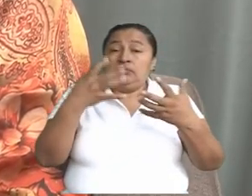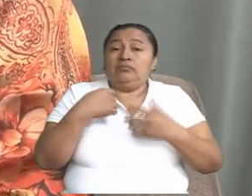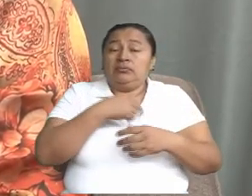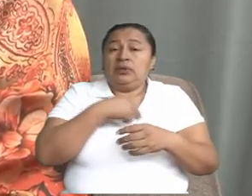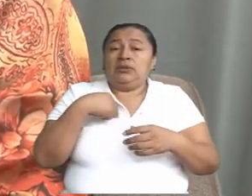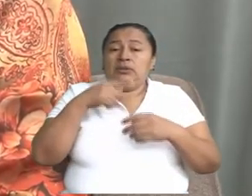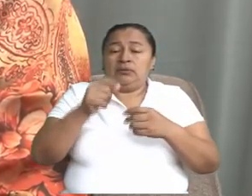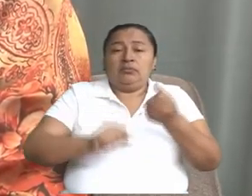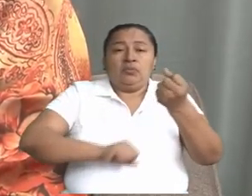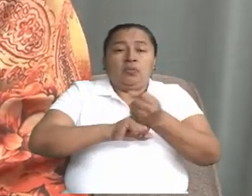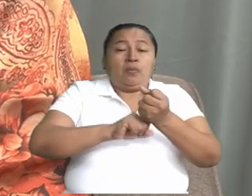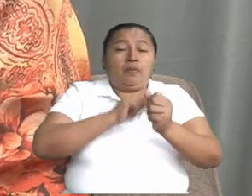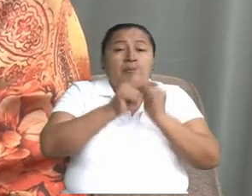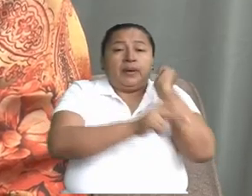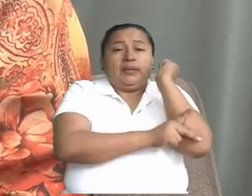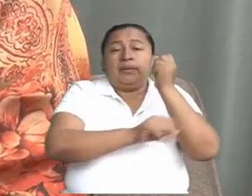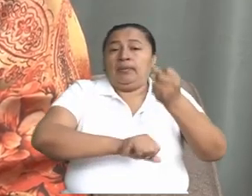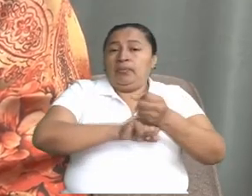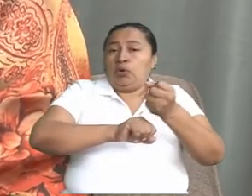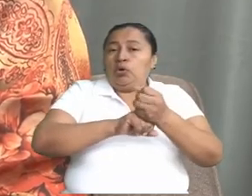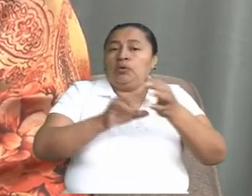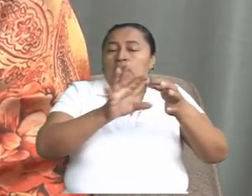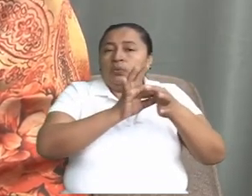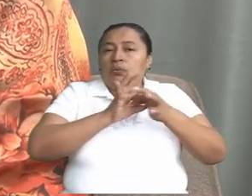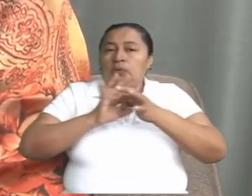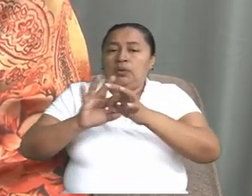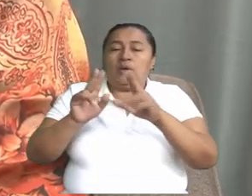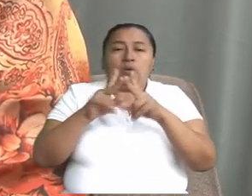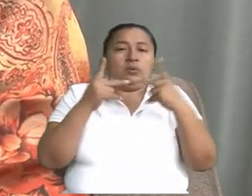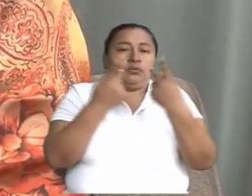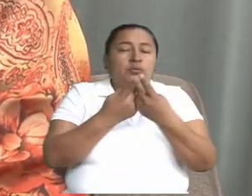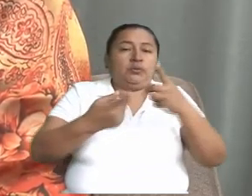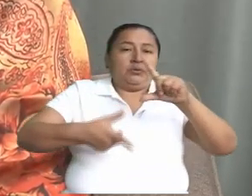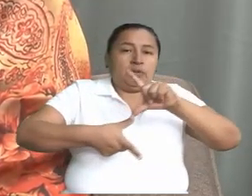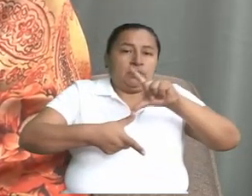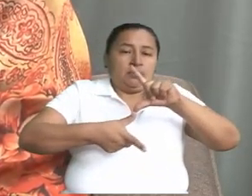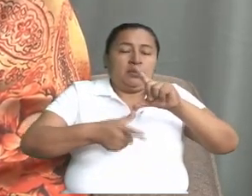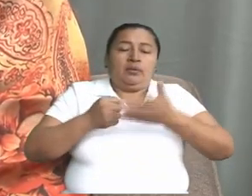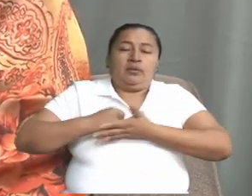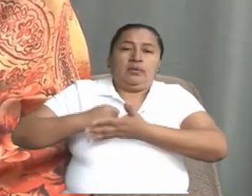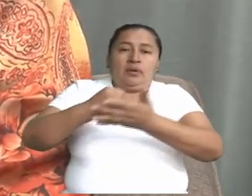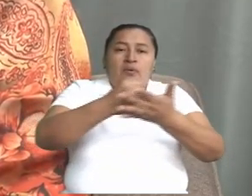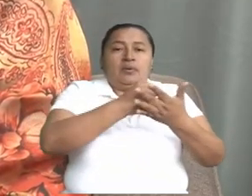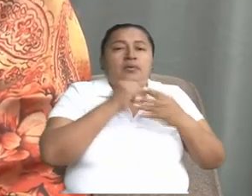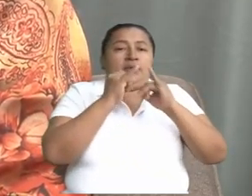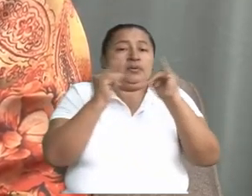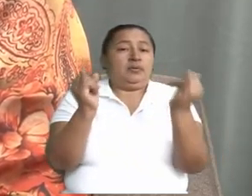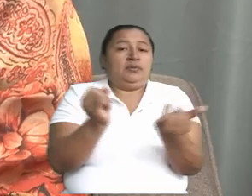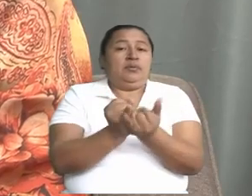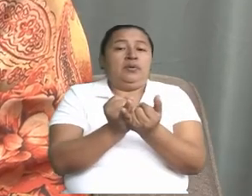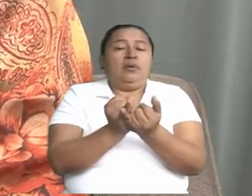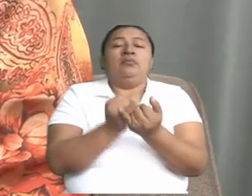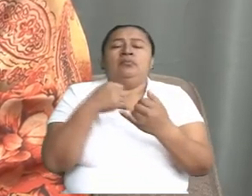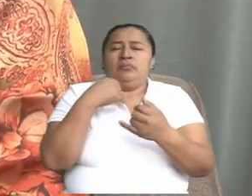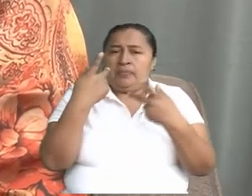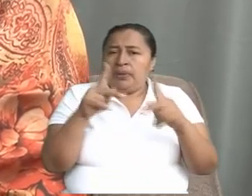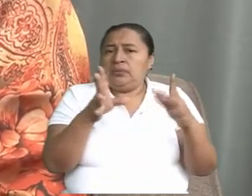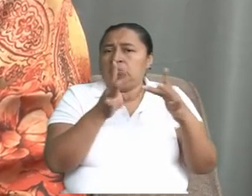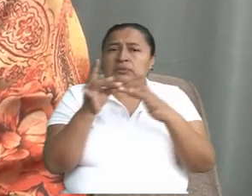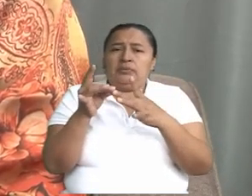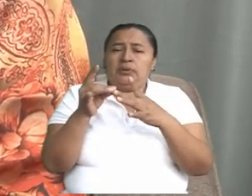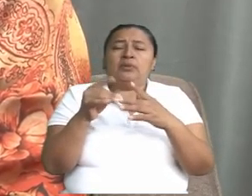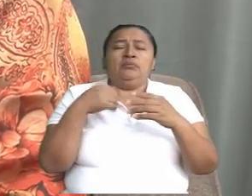de apoyo y de unidad con los pueblos latinoamericanos, de cooperación internacional, pero sobre todo